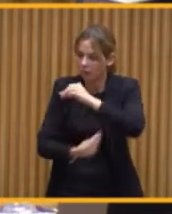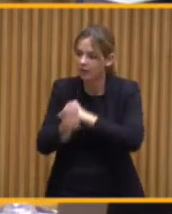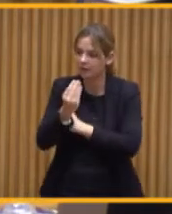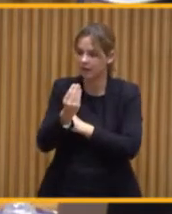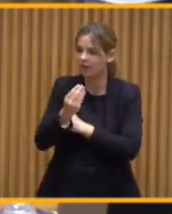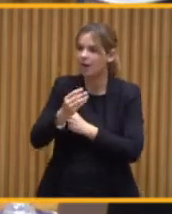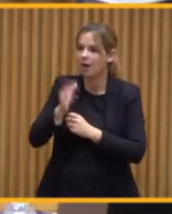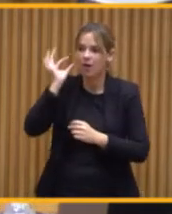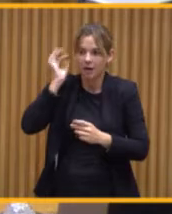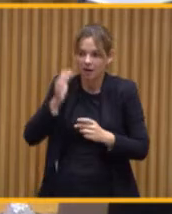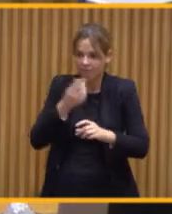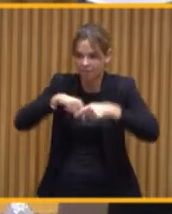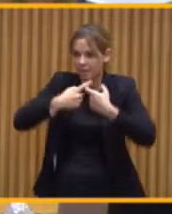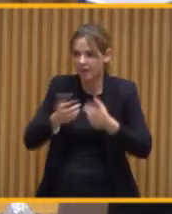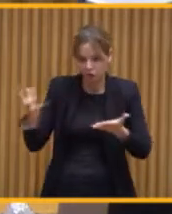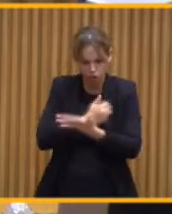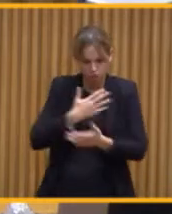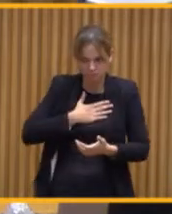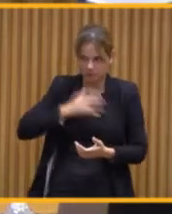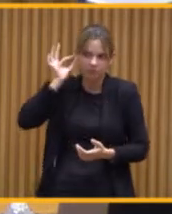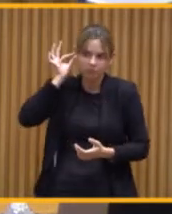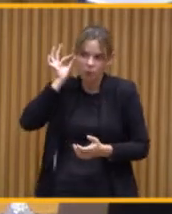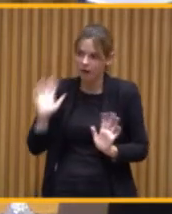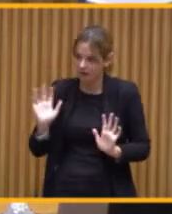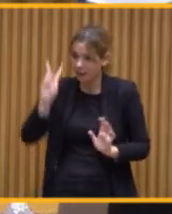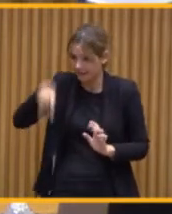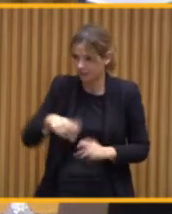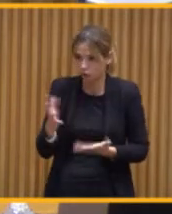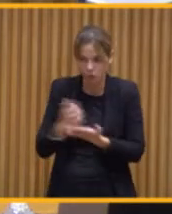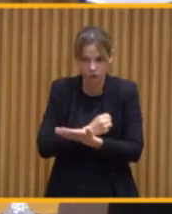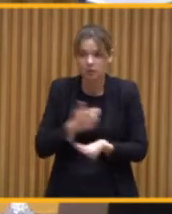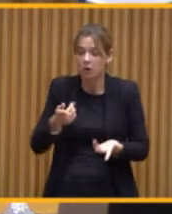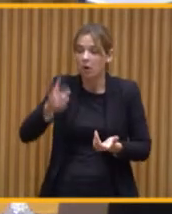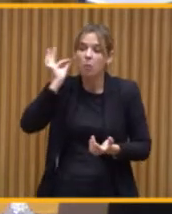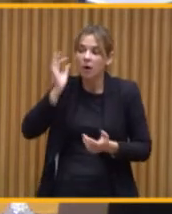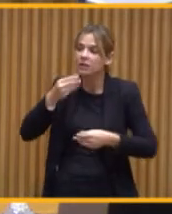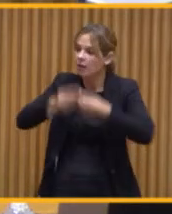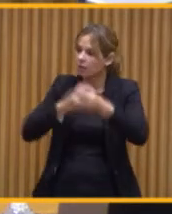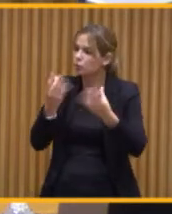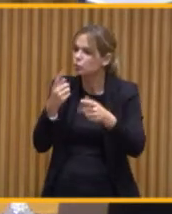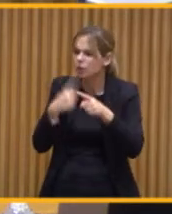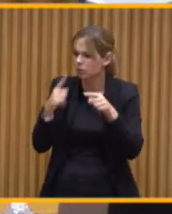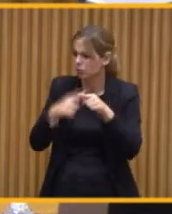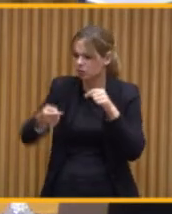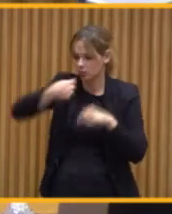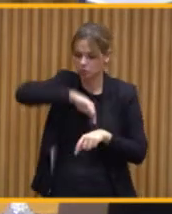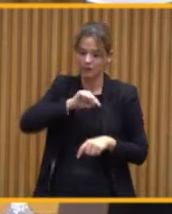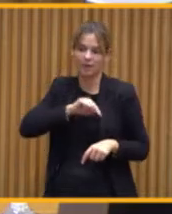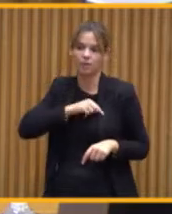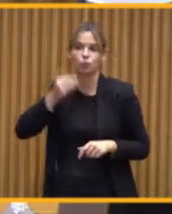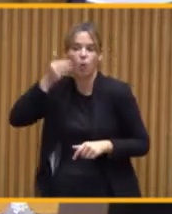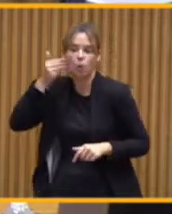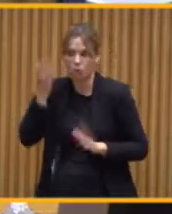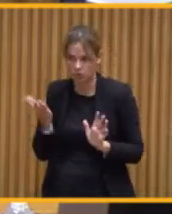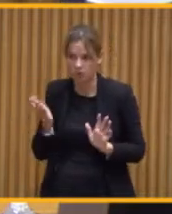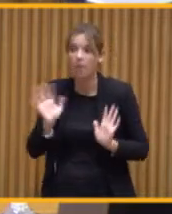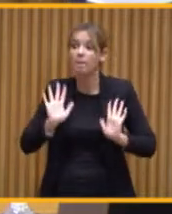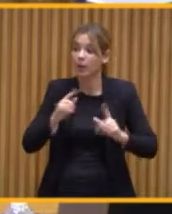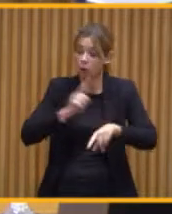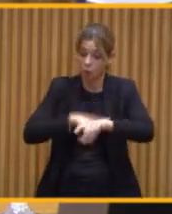muy matriarcal en la que las mujeres bueno pues hacíamos muchas cosas y estábamos muy orgullosas de serlo pero con el tiempo